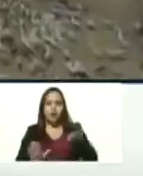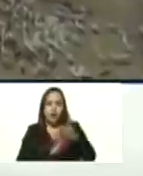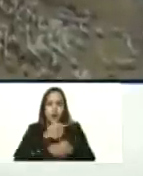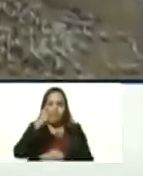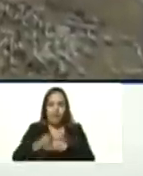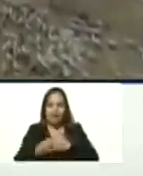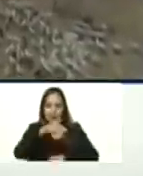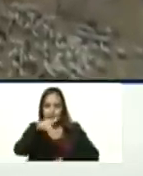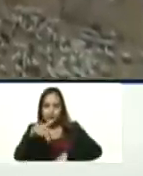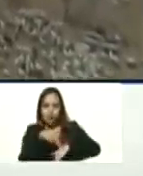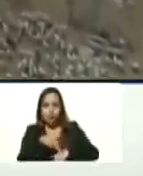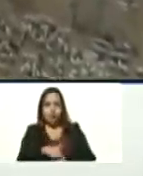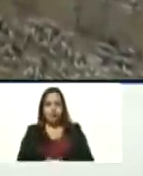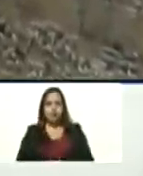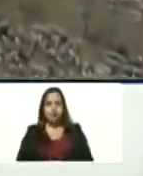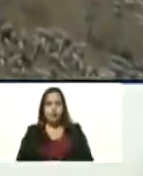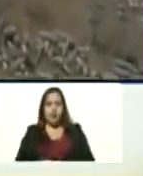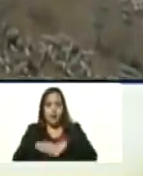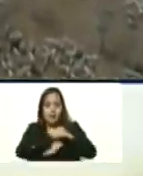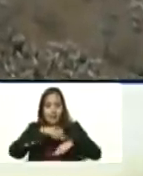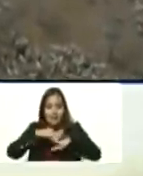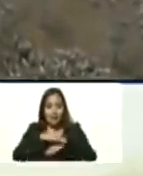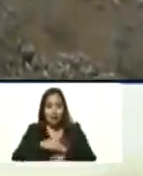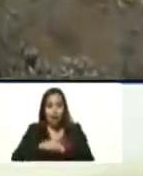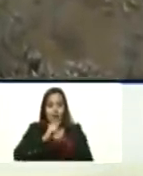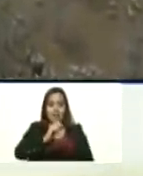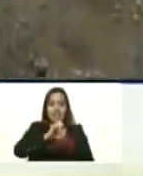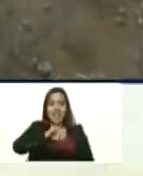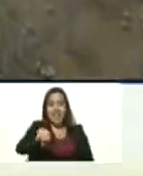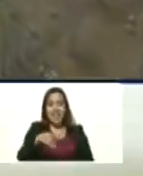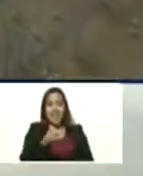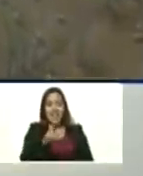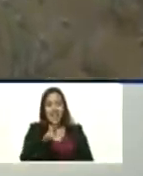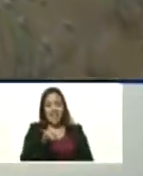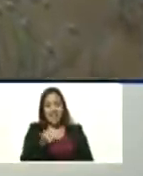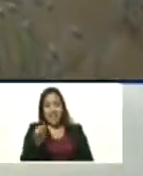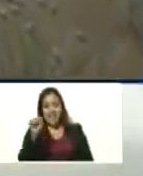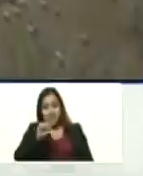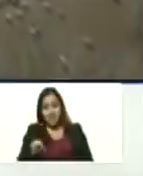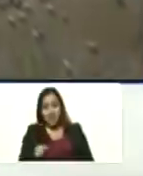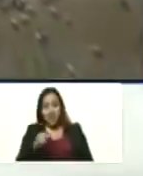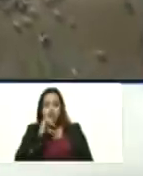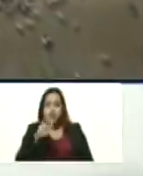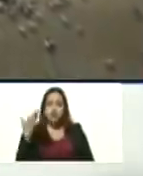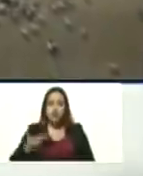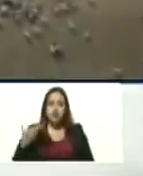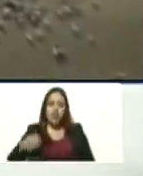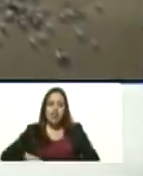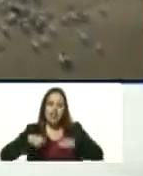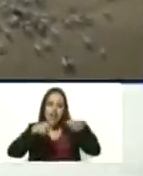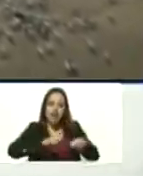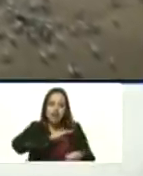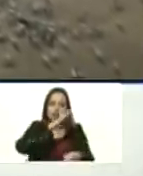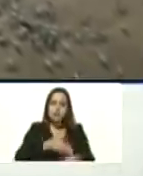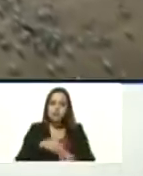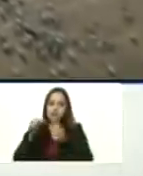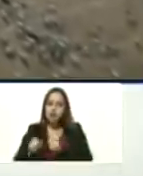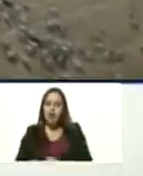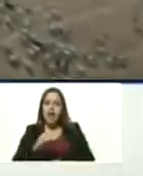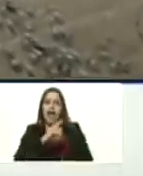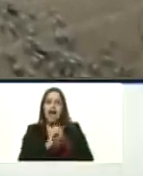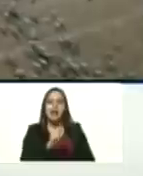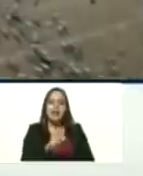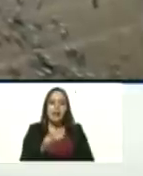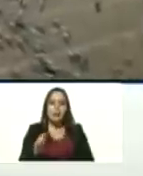nacional el ministro de artillería tiene una información muy importante para los clubs fortalecimiento y consolidación de los clubs